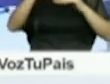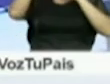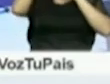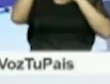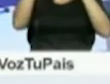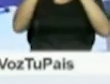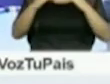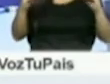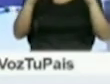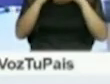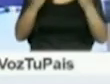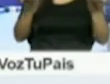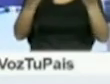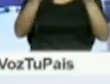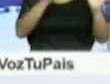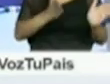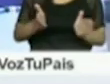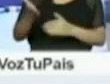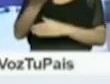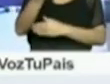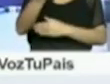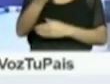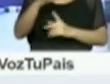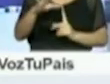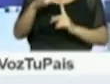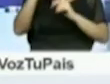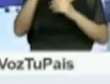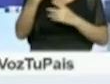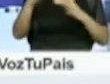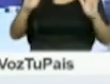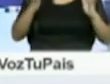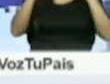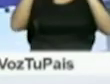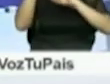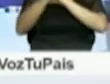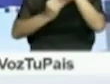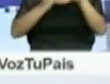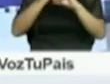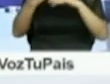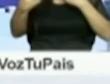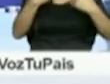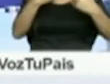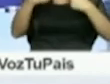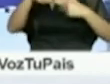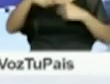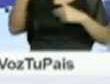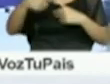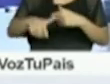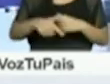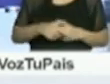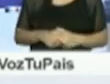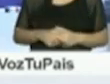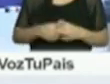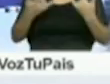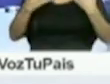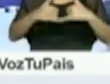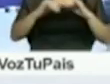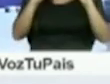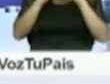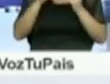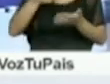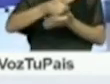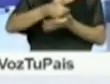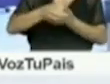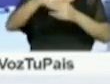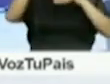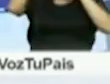por supuesto, ha preparado para ustedes, los especiales del Festival Internacional de Artes Vivas desde Loja. Y continuemos con la misma